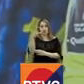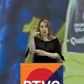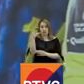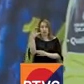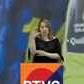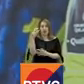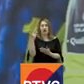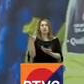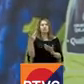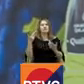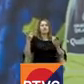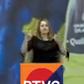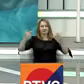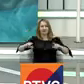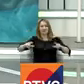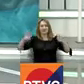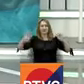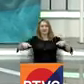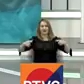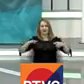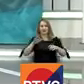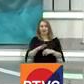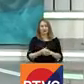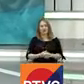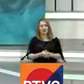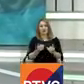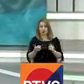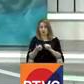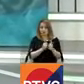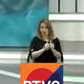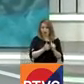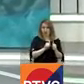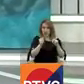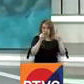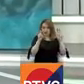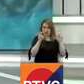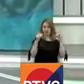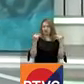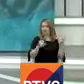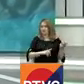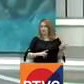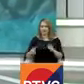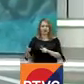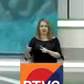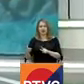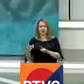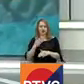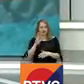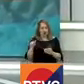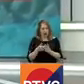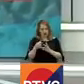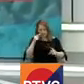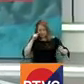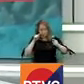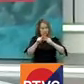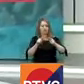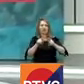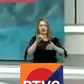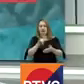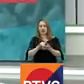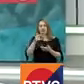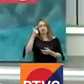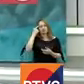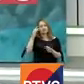en el estadio 'metropolitano' pero ahora en cuanto a lo deportivo porque ya estamos listos si el todo por el todo es el pensamiento que tiene